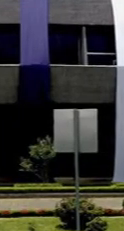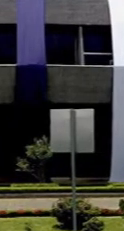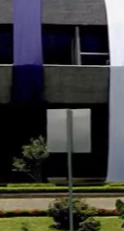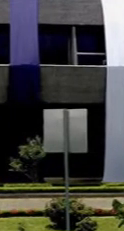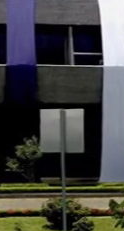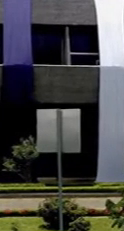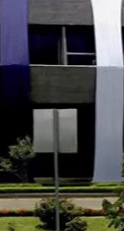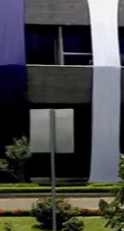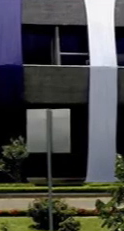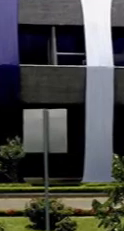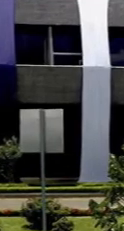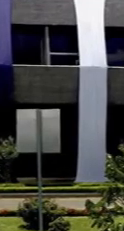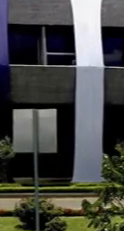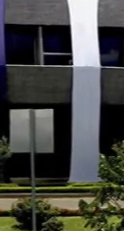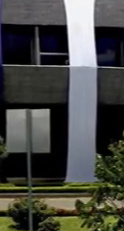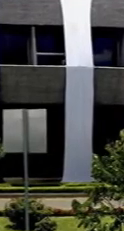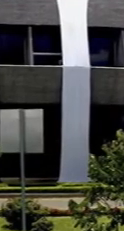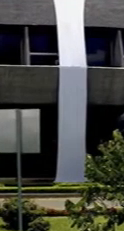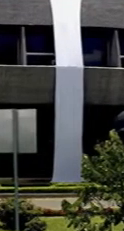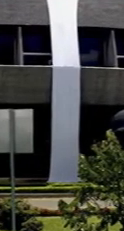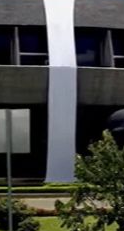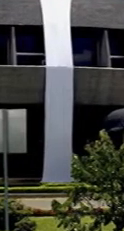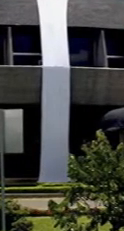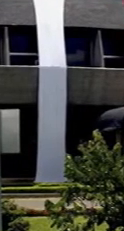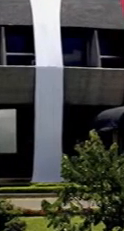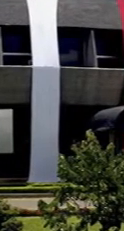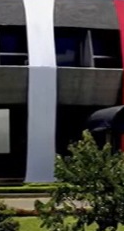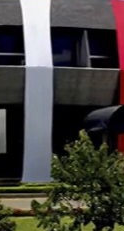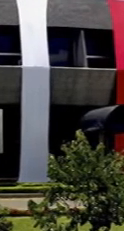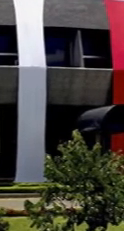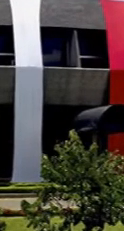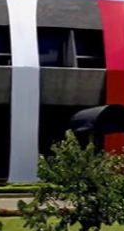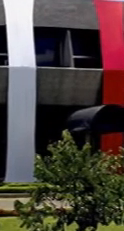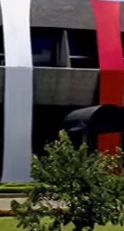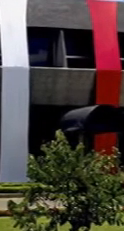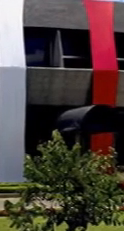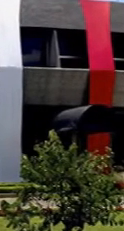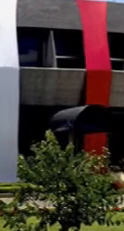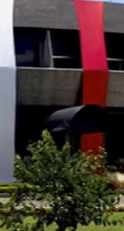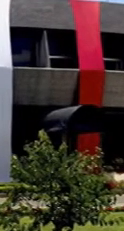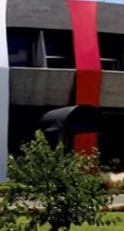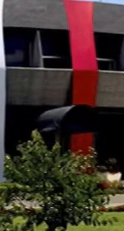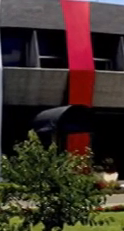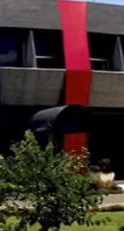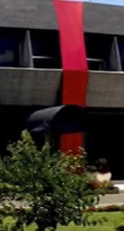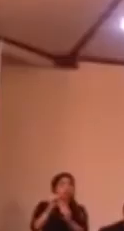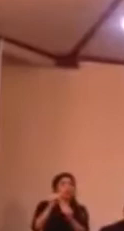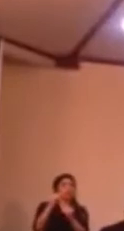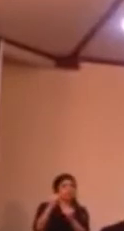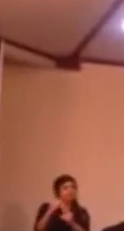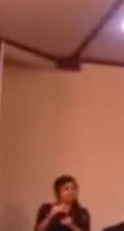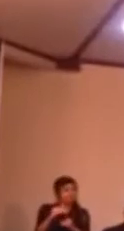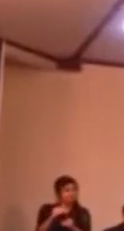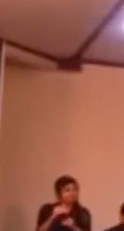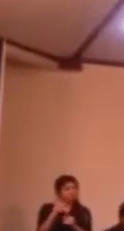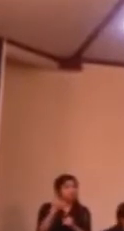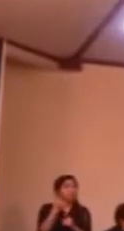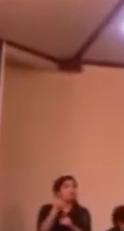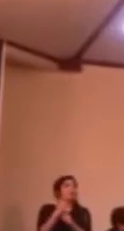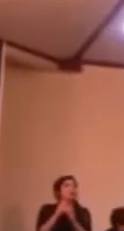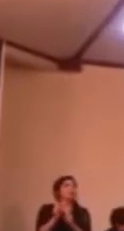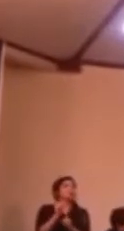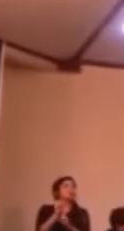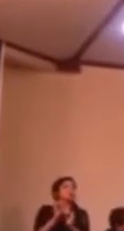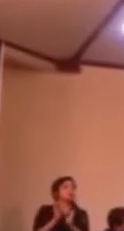menos durante los dos primeros años de gestión, el actual gobierno no comprará nuevos vehículos ni creará plazas. Estas son dos de las acciones